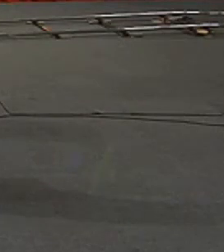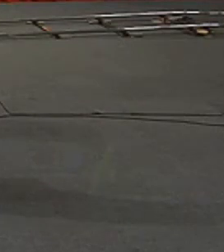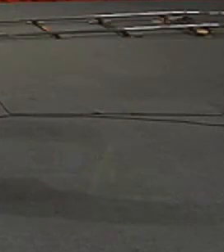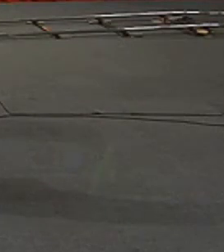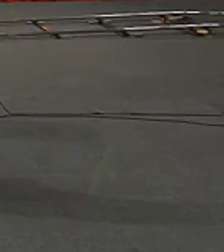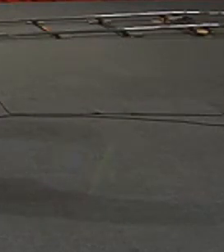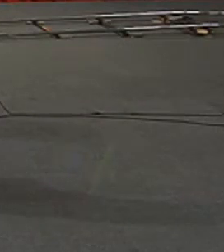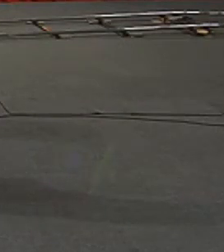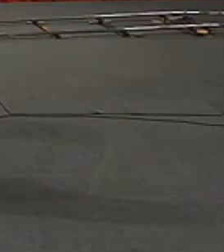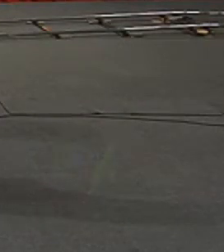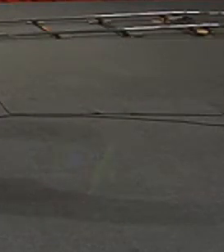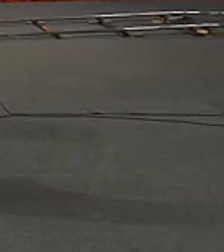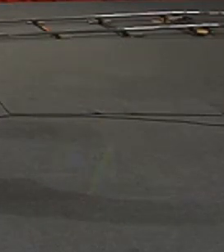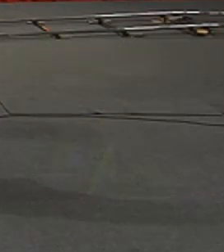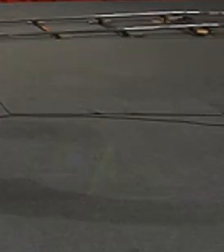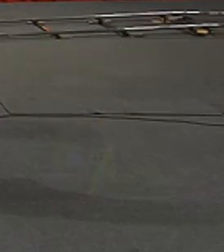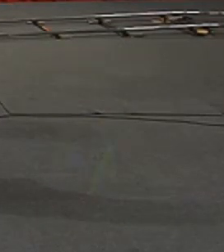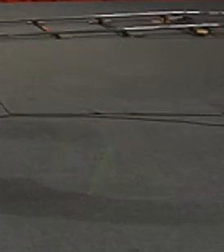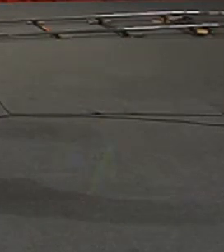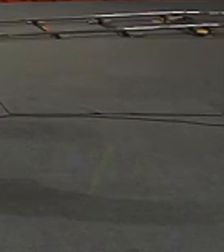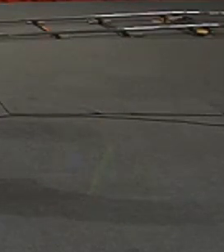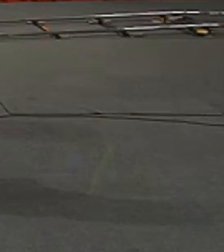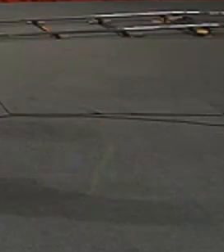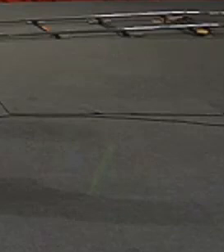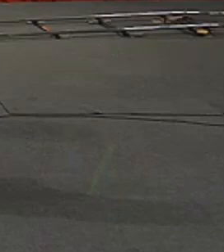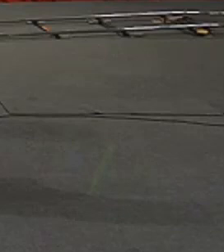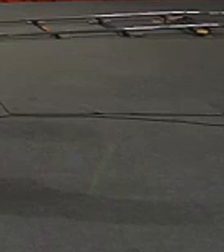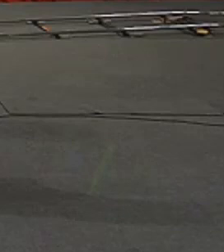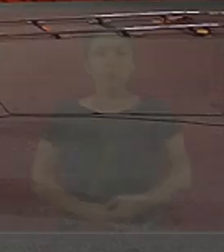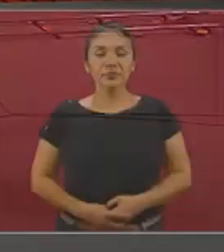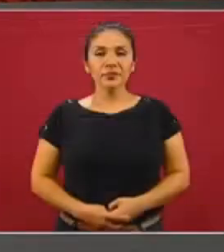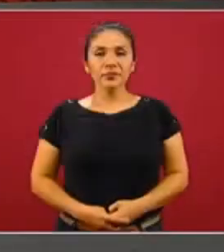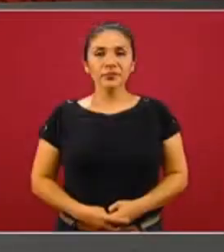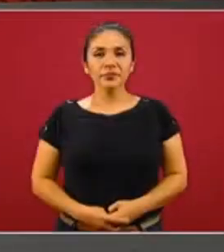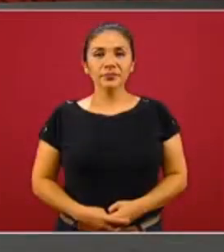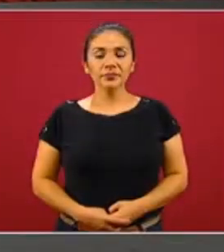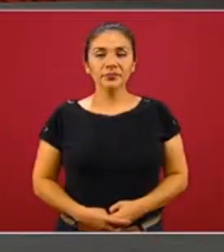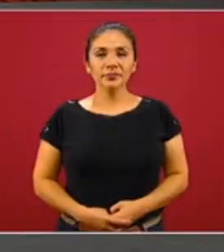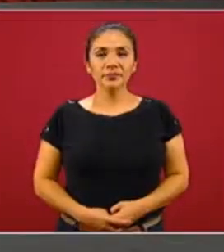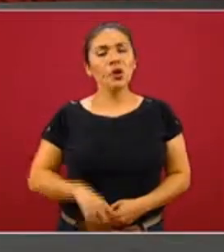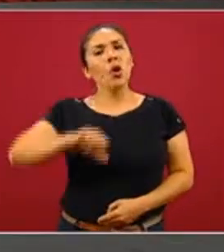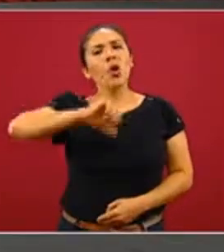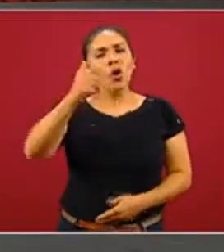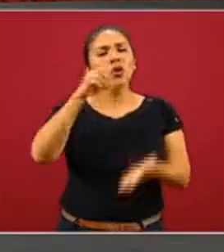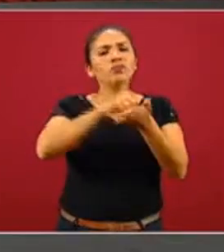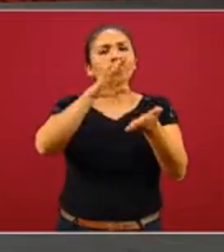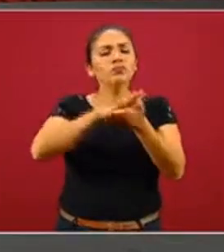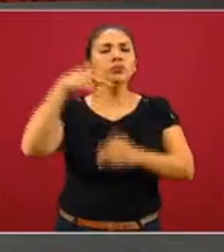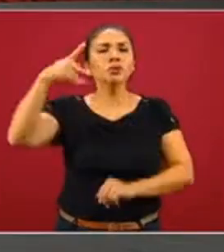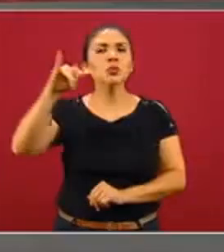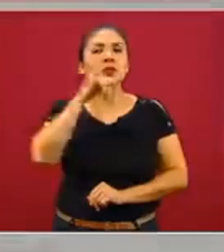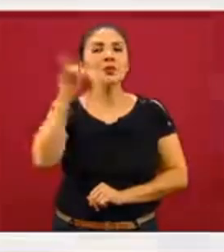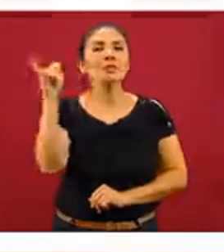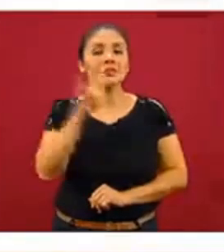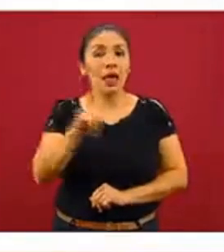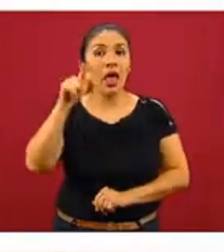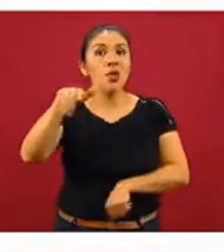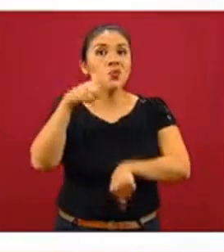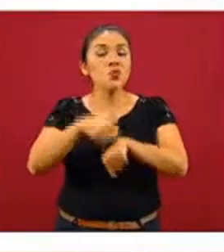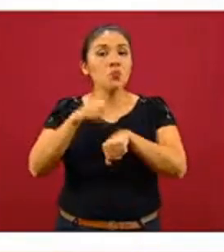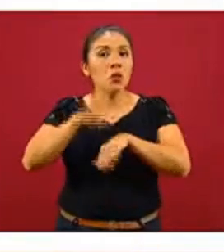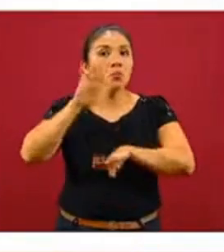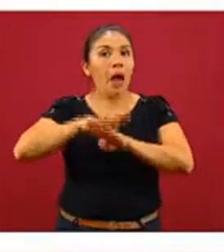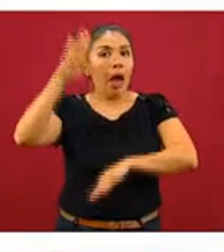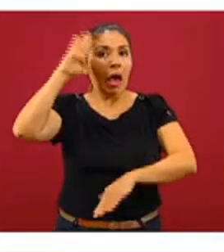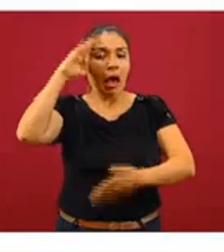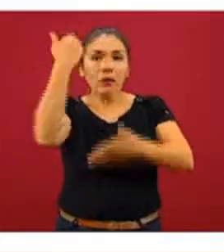de este año, y el otro es en el Lancet, que ya es un número más grande, que es un reporte en Italia. En Italia hacen un reporte de